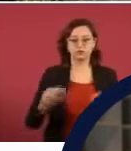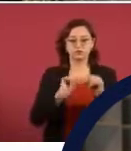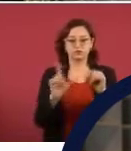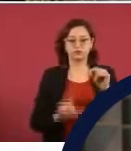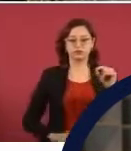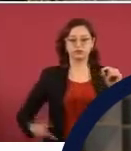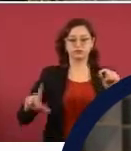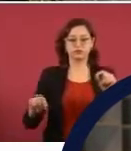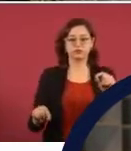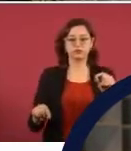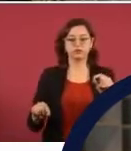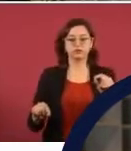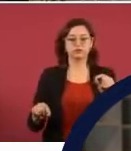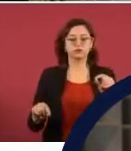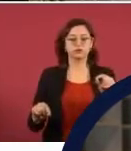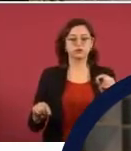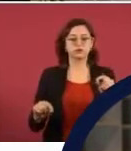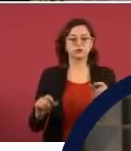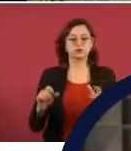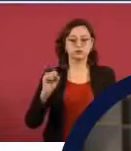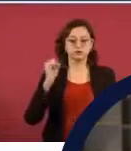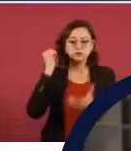y medio a lo largo del sexenio,